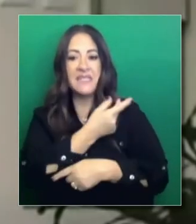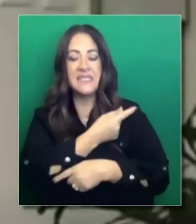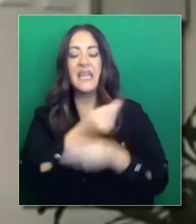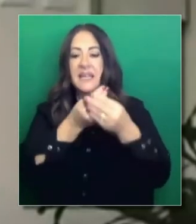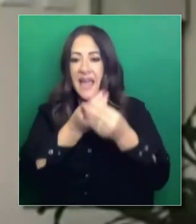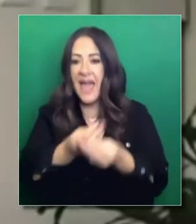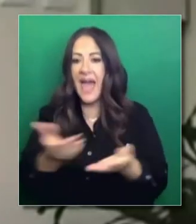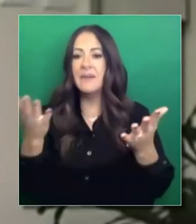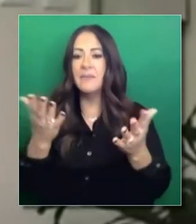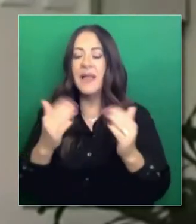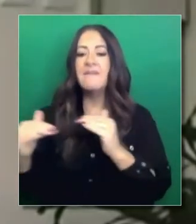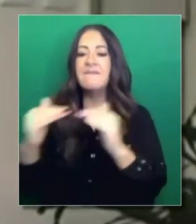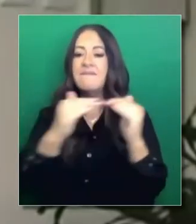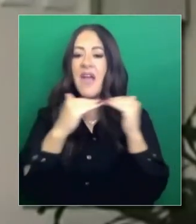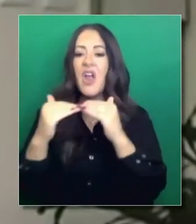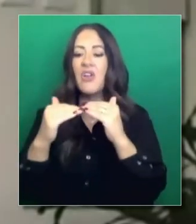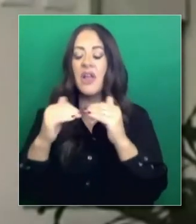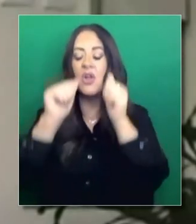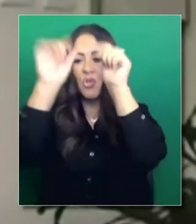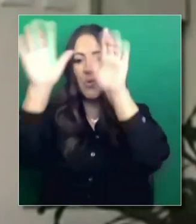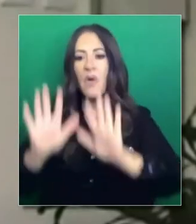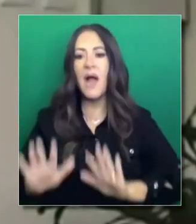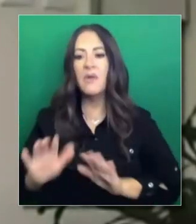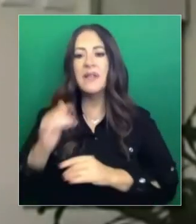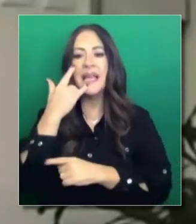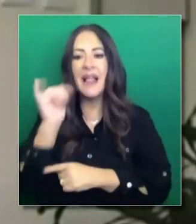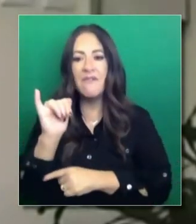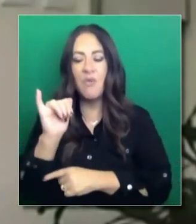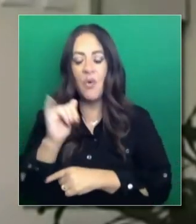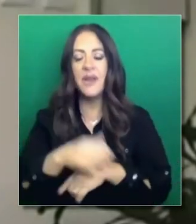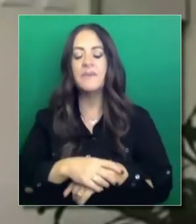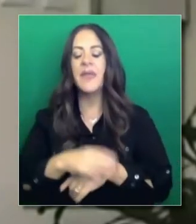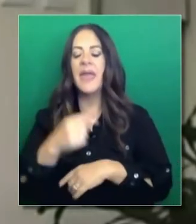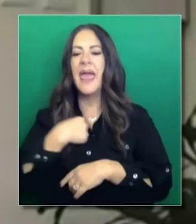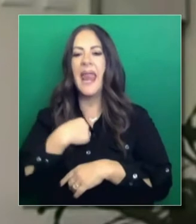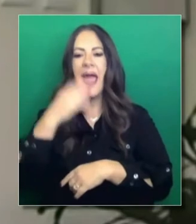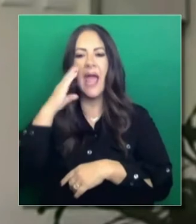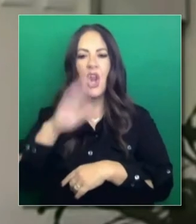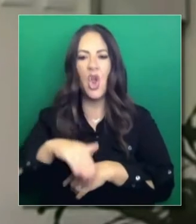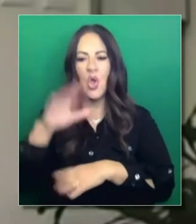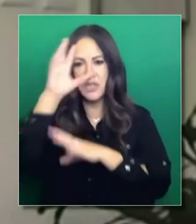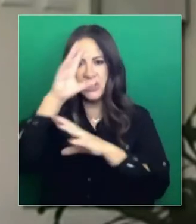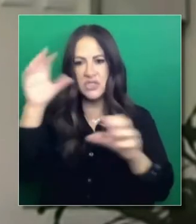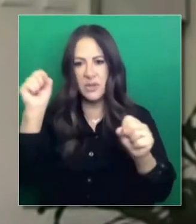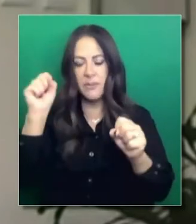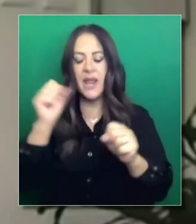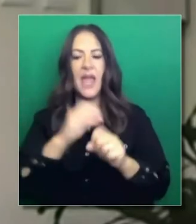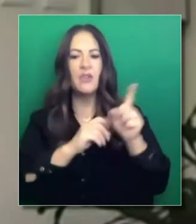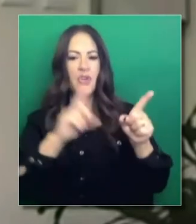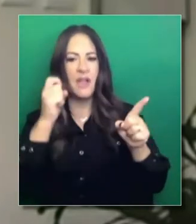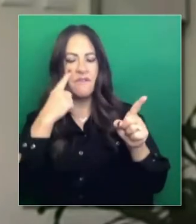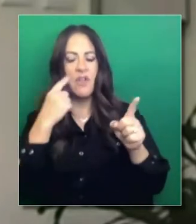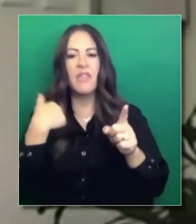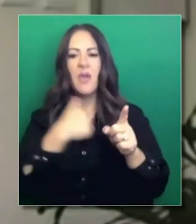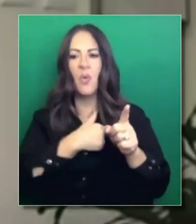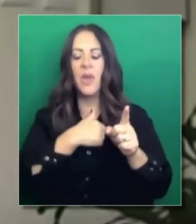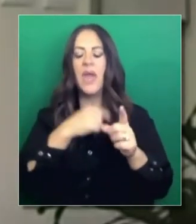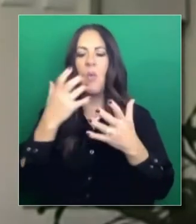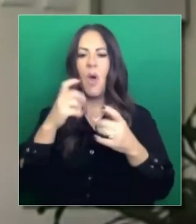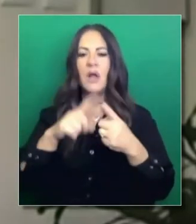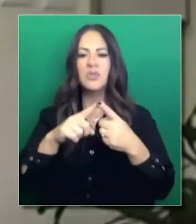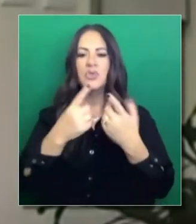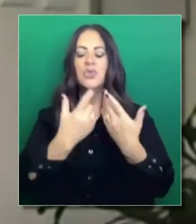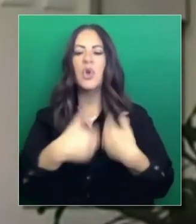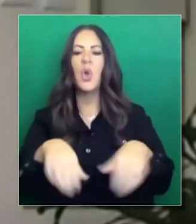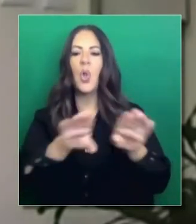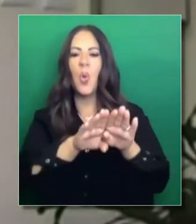que serán distribuidas en todo el estado. Daremos la bienvenida a un presidente que tiene la intención de cerrar con